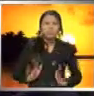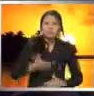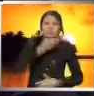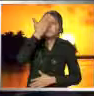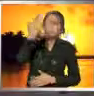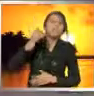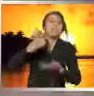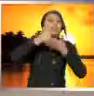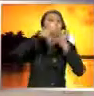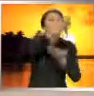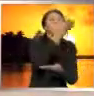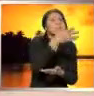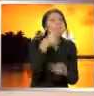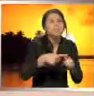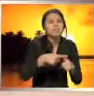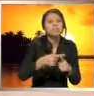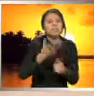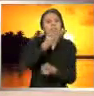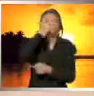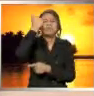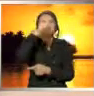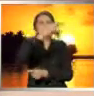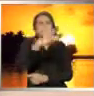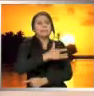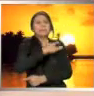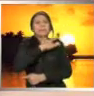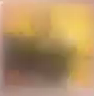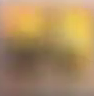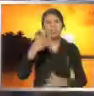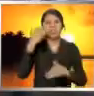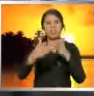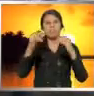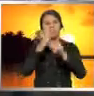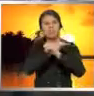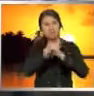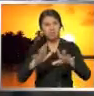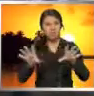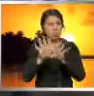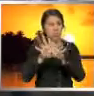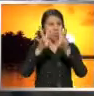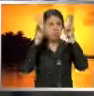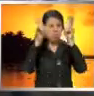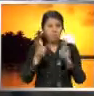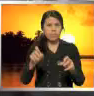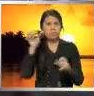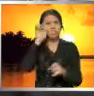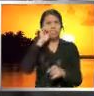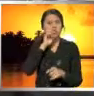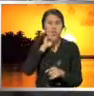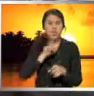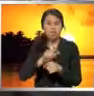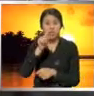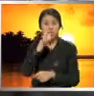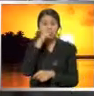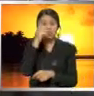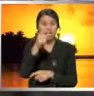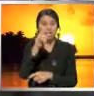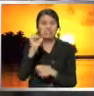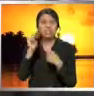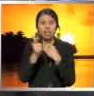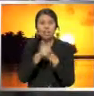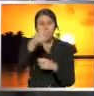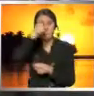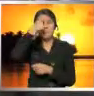ayuda y se sienten demasiado vulnerables. En torno al tema de la sexualidad, ¿dirías tú que es germen para